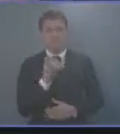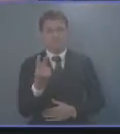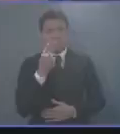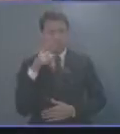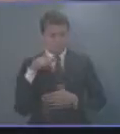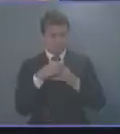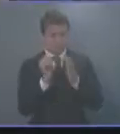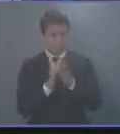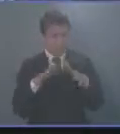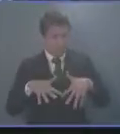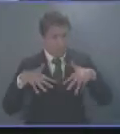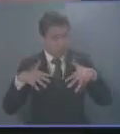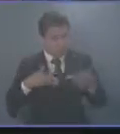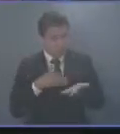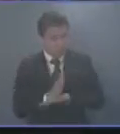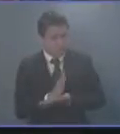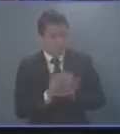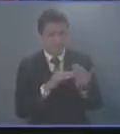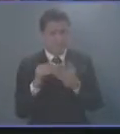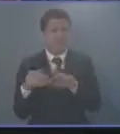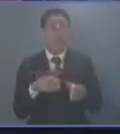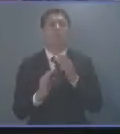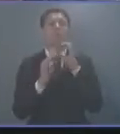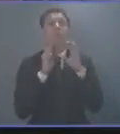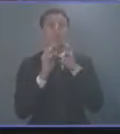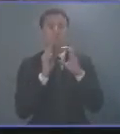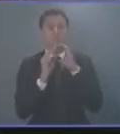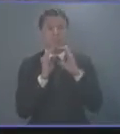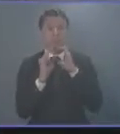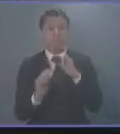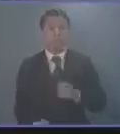esta plenaria a través de los medios de comunicación.